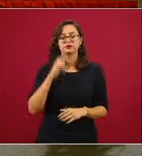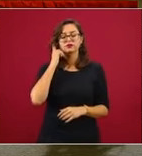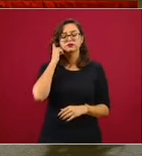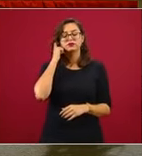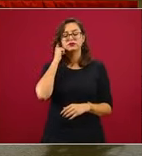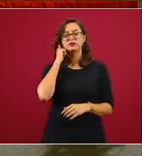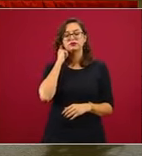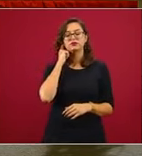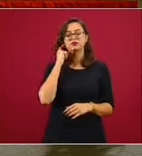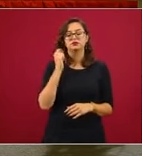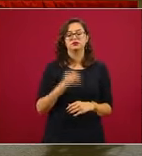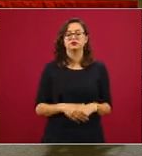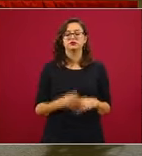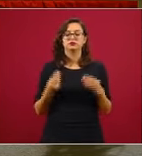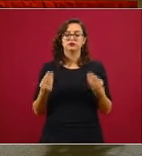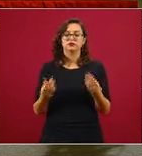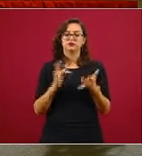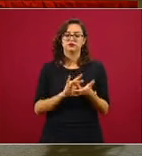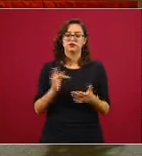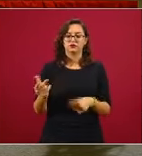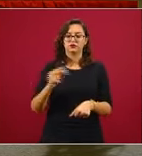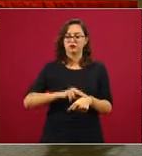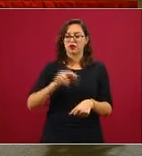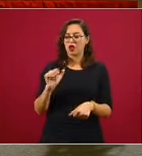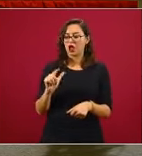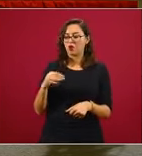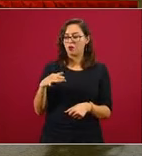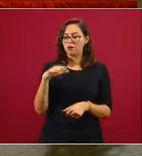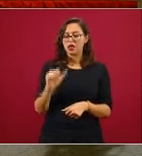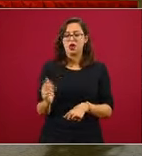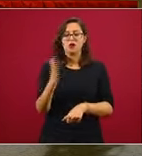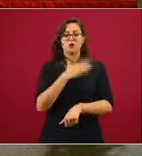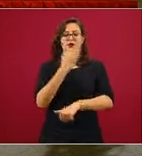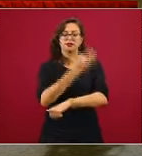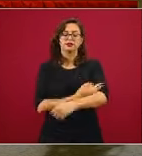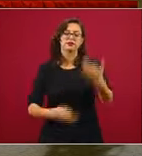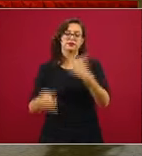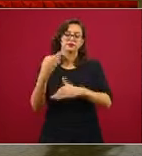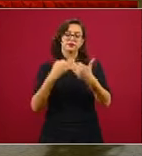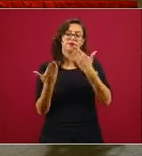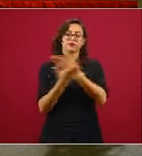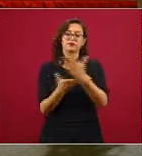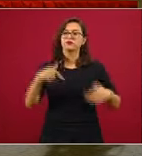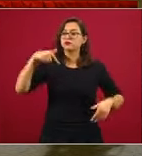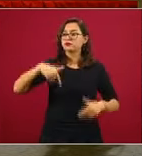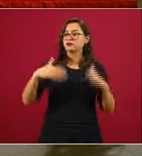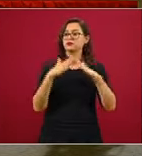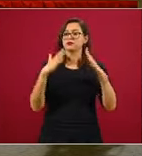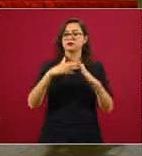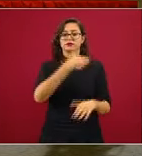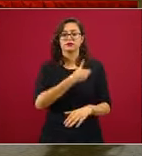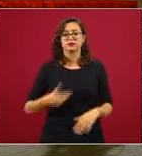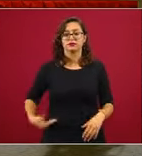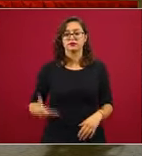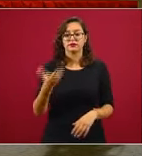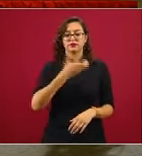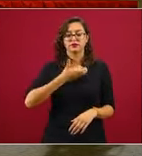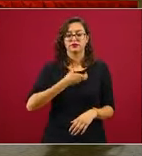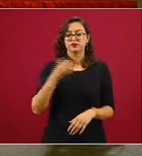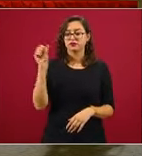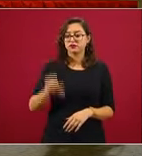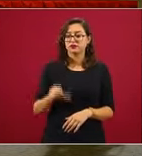Muchas gracias, doctora Lomía. Vamos a ver, muy buenas tardes tengan todas y todos aquí en Palacio Nacional.